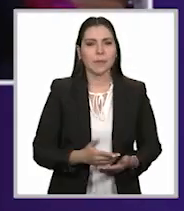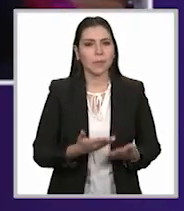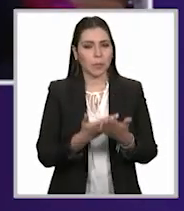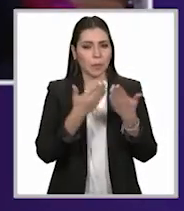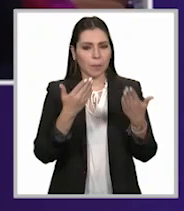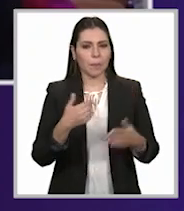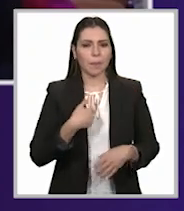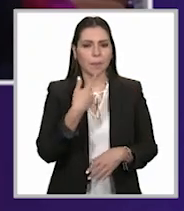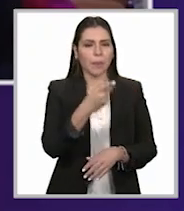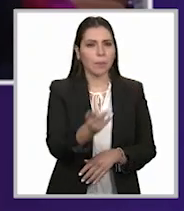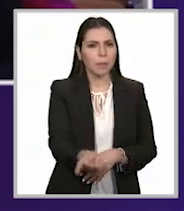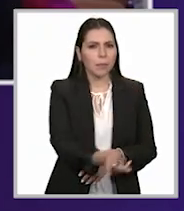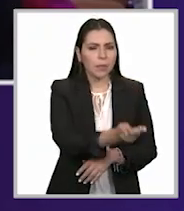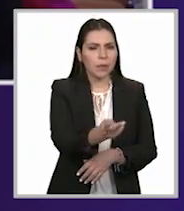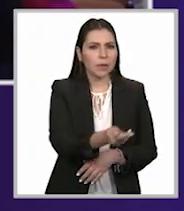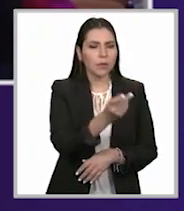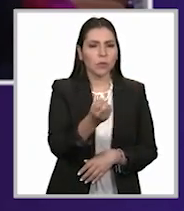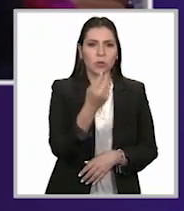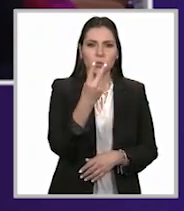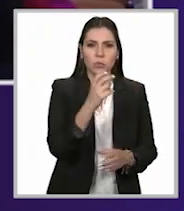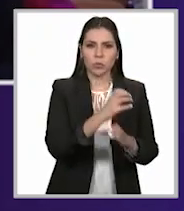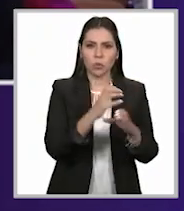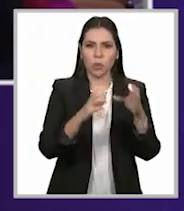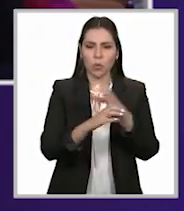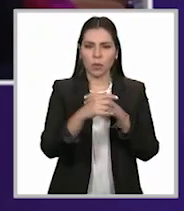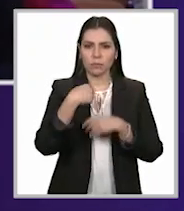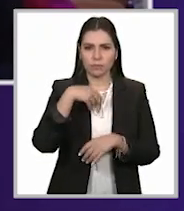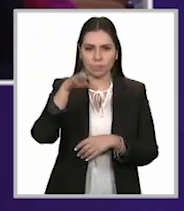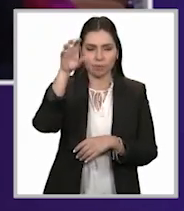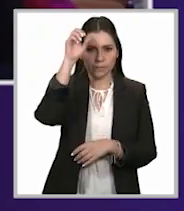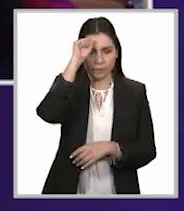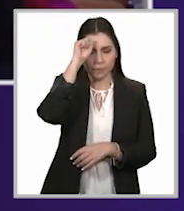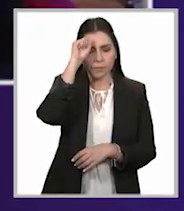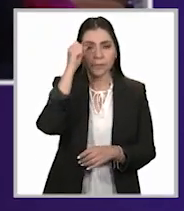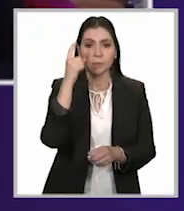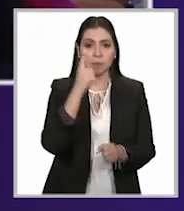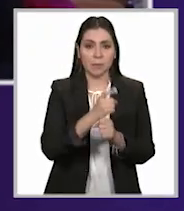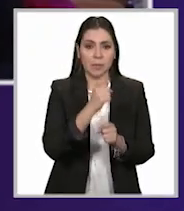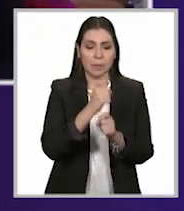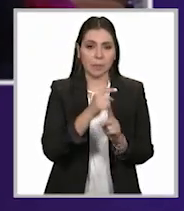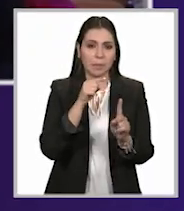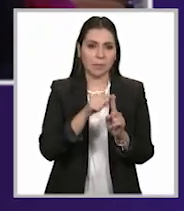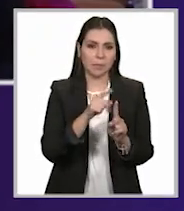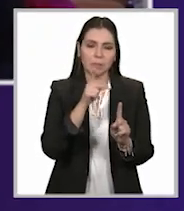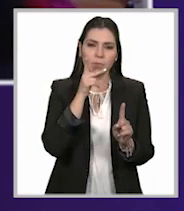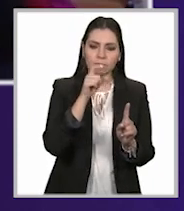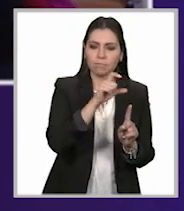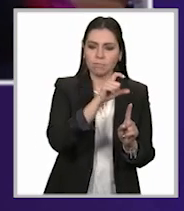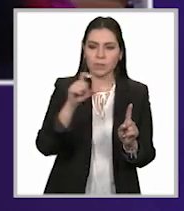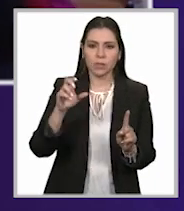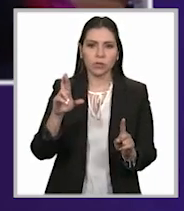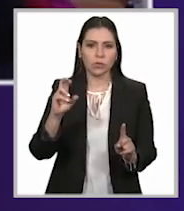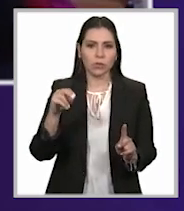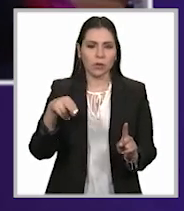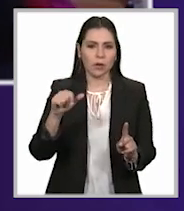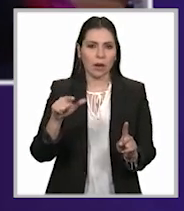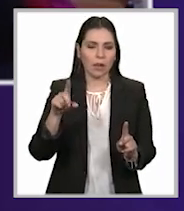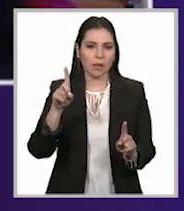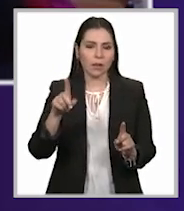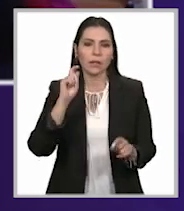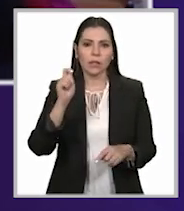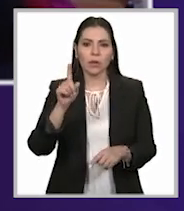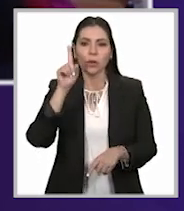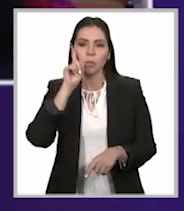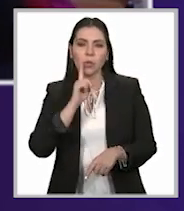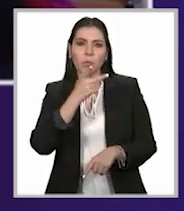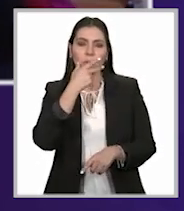dejar pasar esta oportunidad de mencionar dos cosas que vienen a la mente. La primera es una frase de Ronald Dworkin, ¿no?